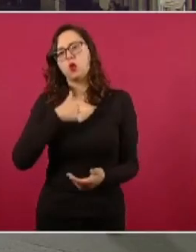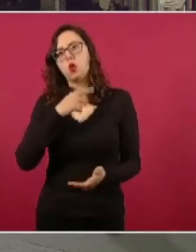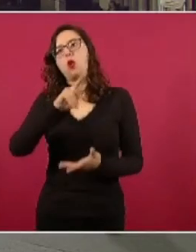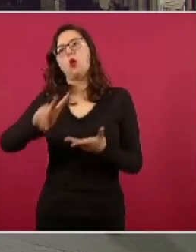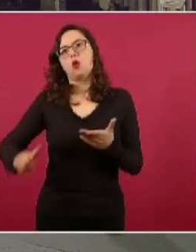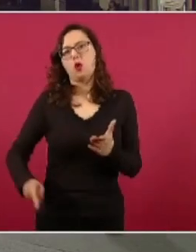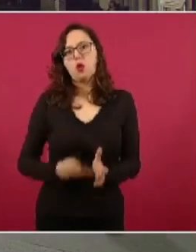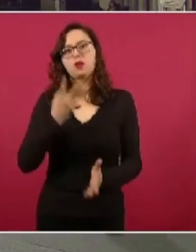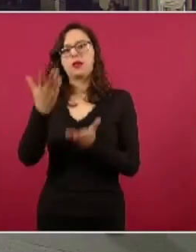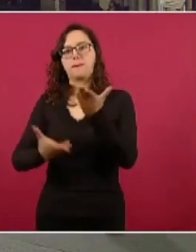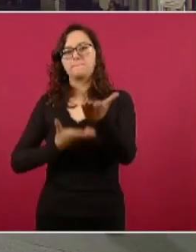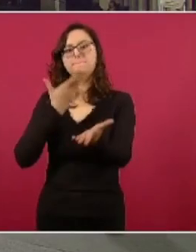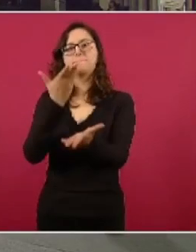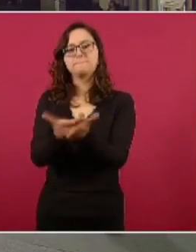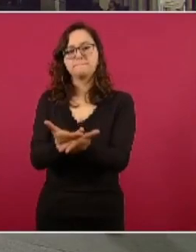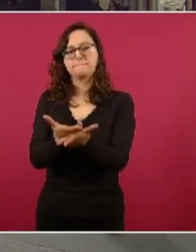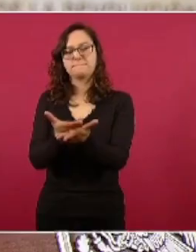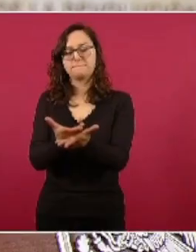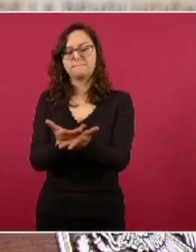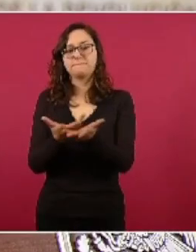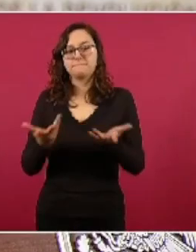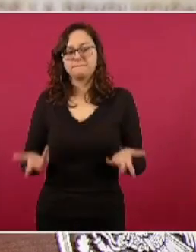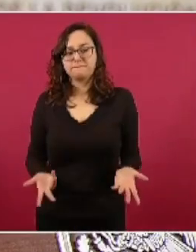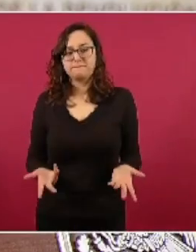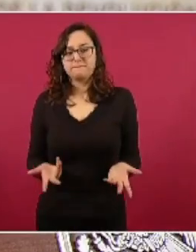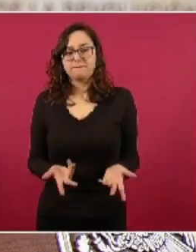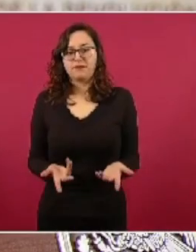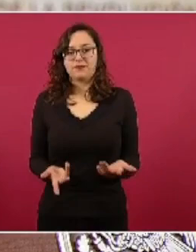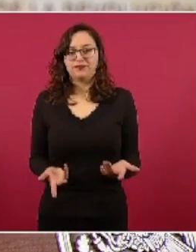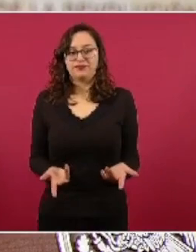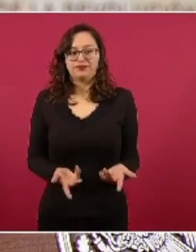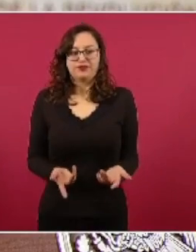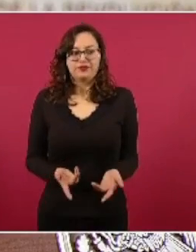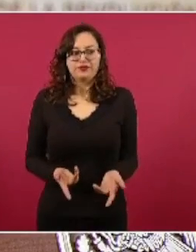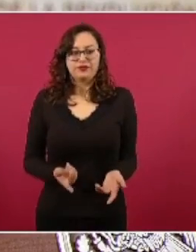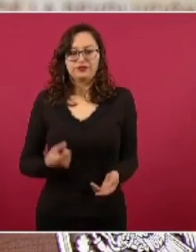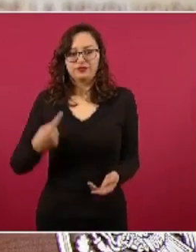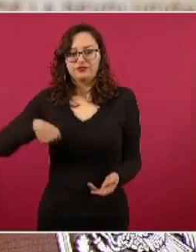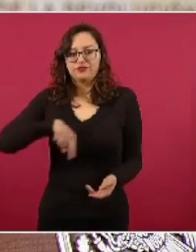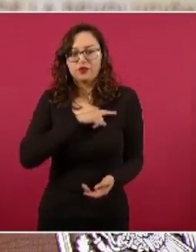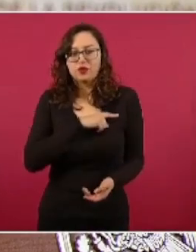para que no quedemos nosotros